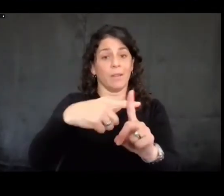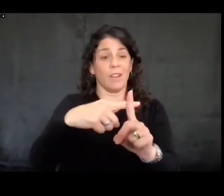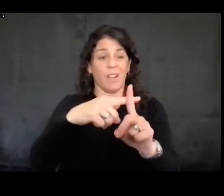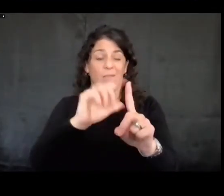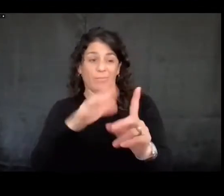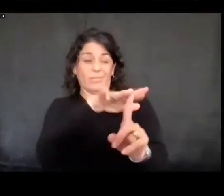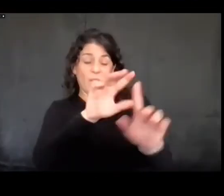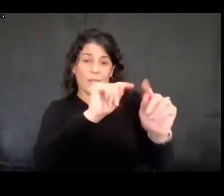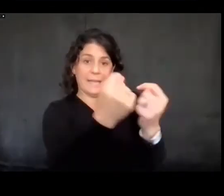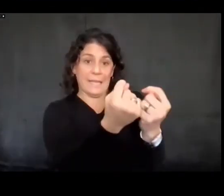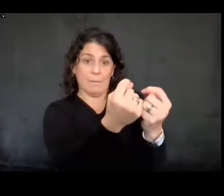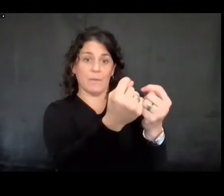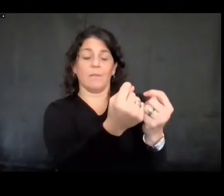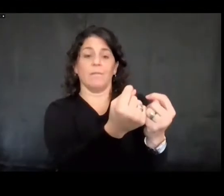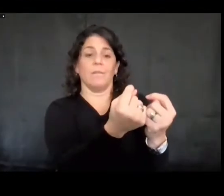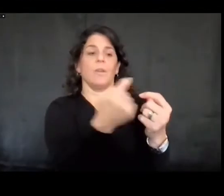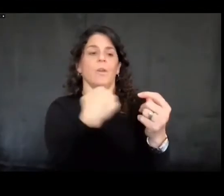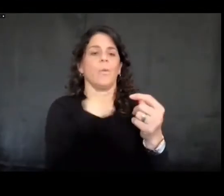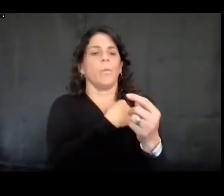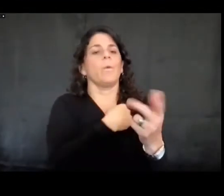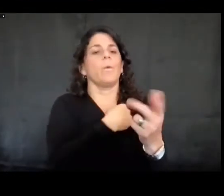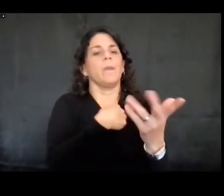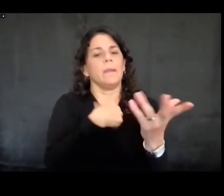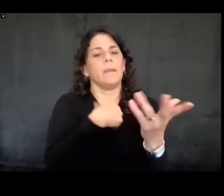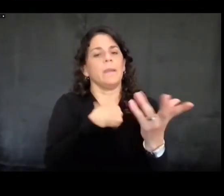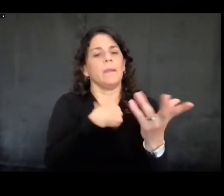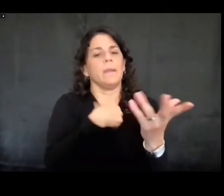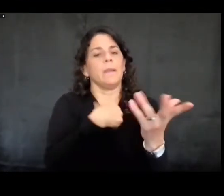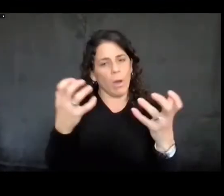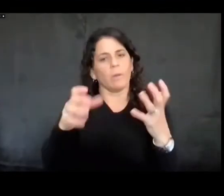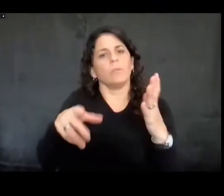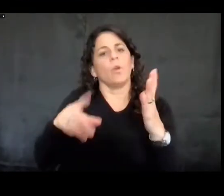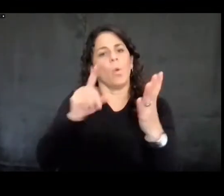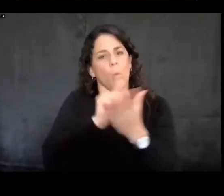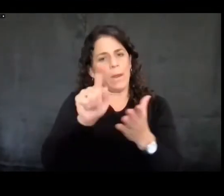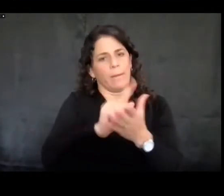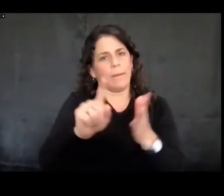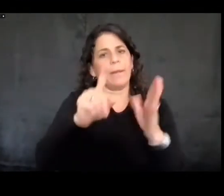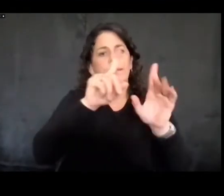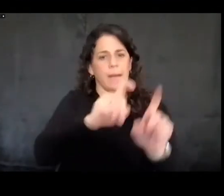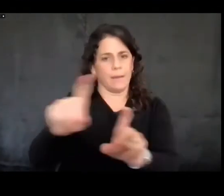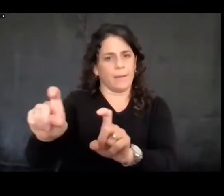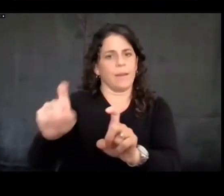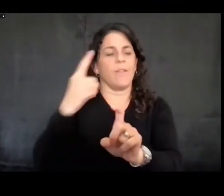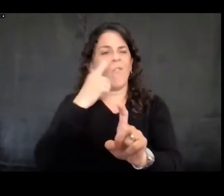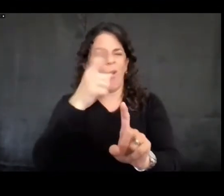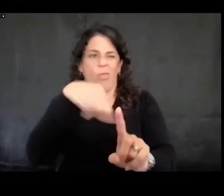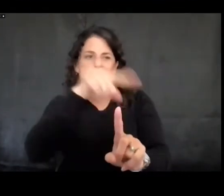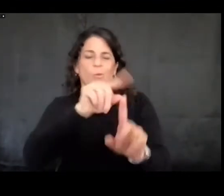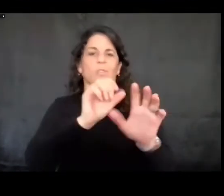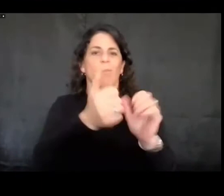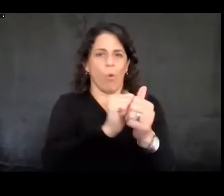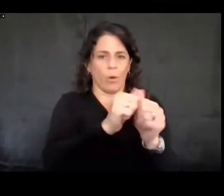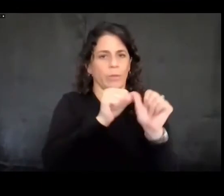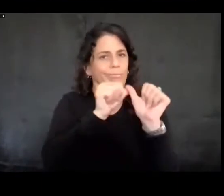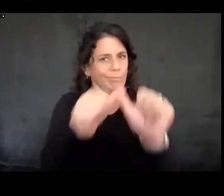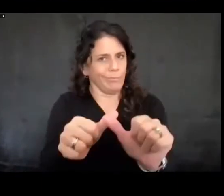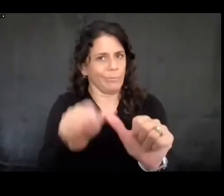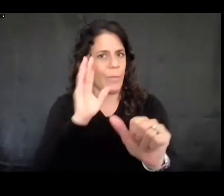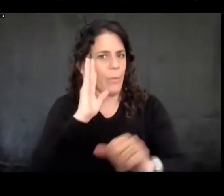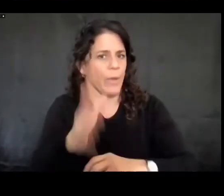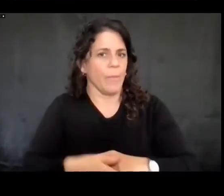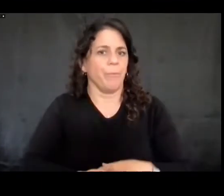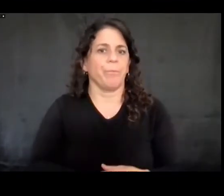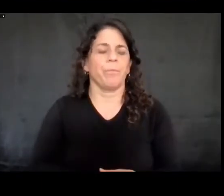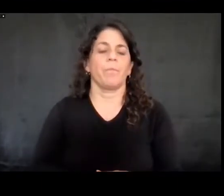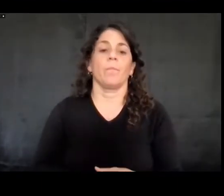es necesario de continuar con análisis semanal para los deportes de alto contacto por ahora